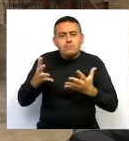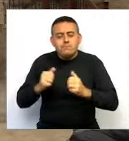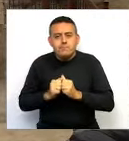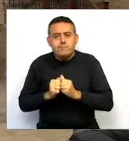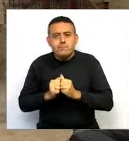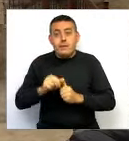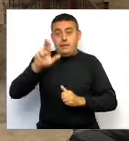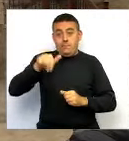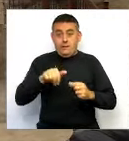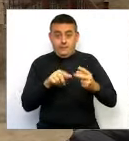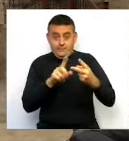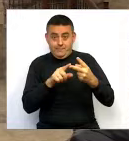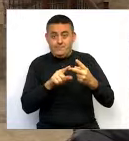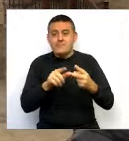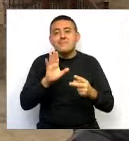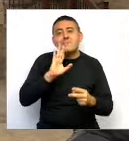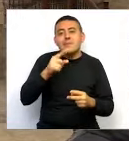que han apuntado